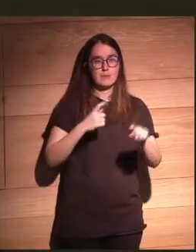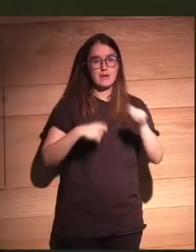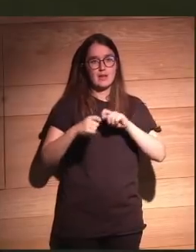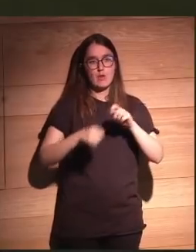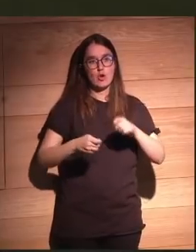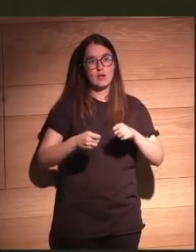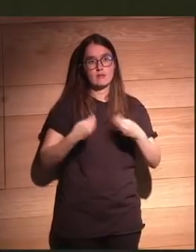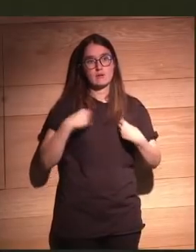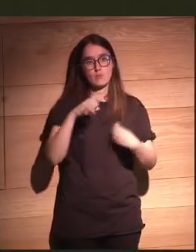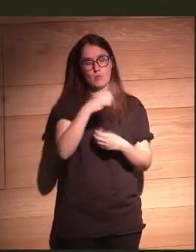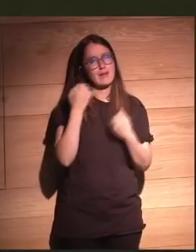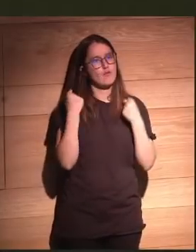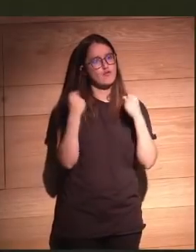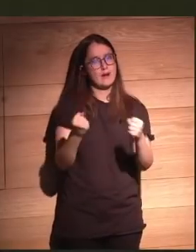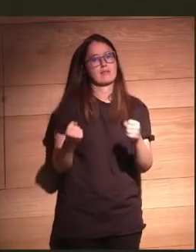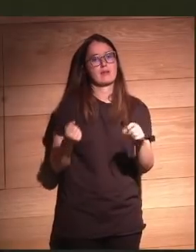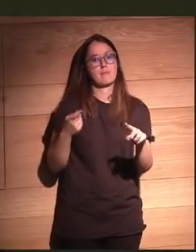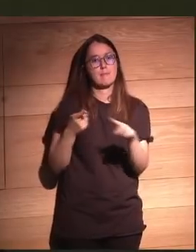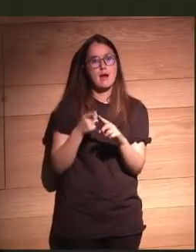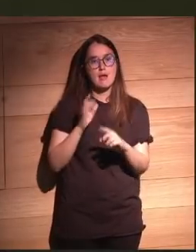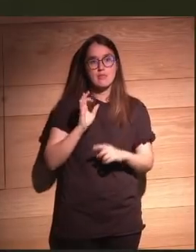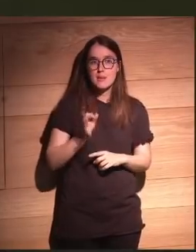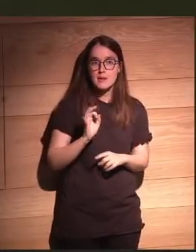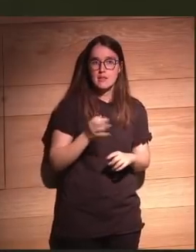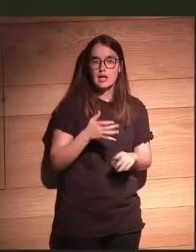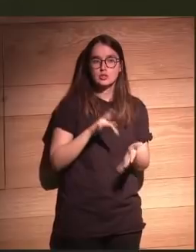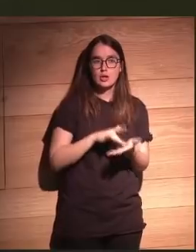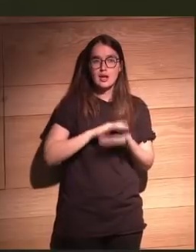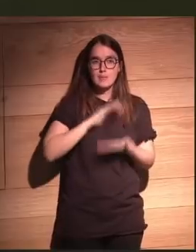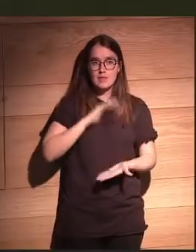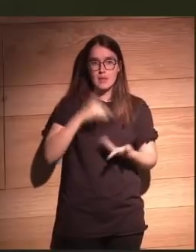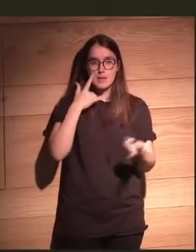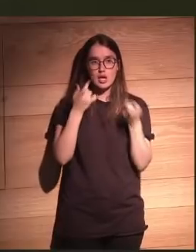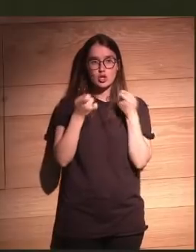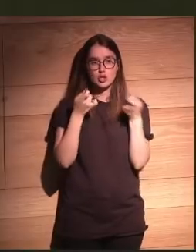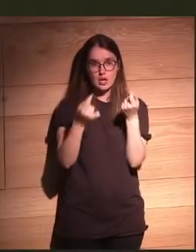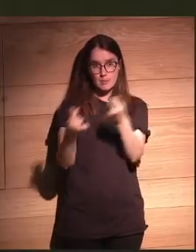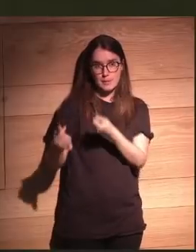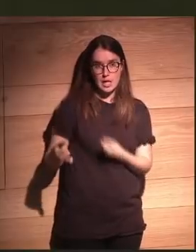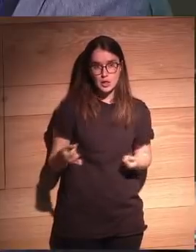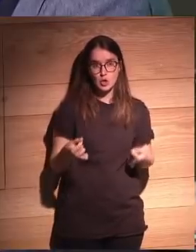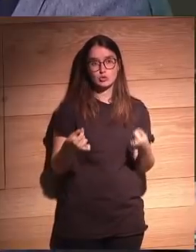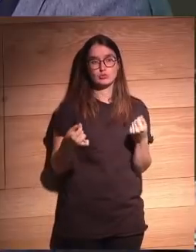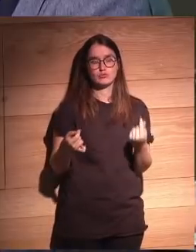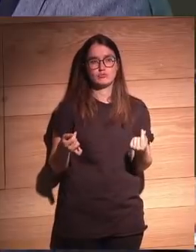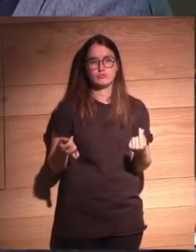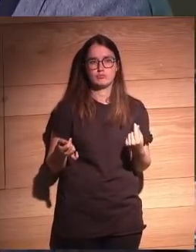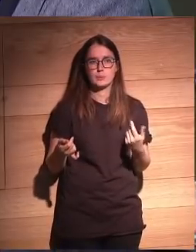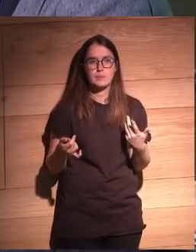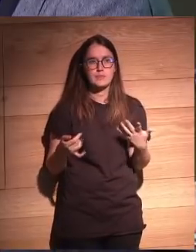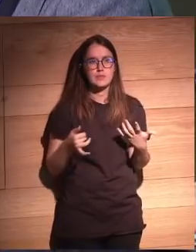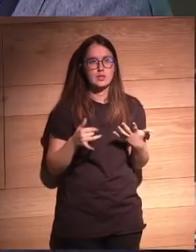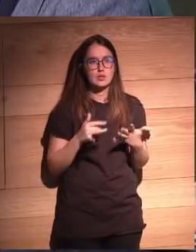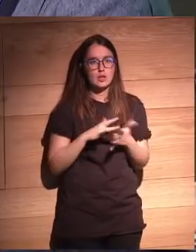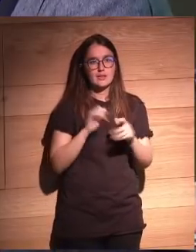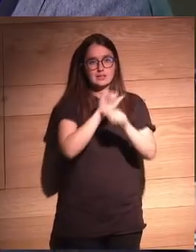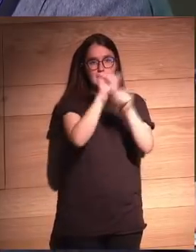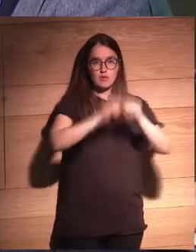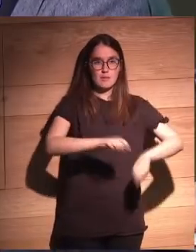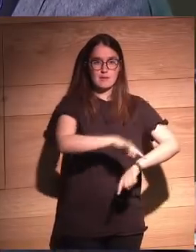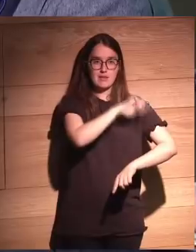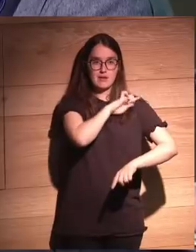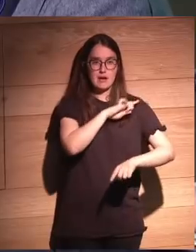lo suficientemente potente como para de verdad ser capaz de controlar esos precios. O sea, ha habido como desde la forma más